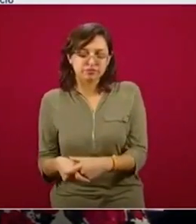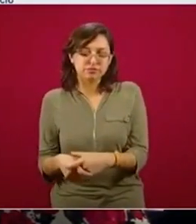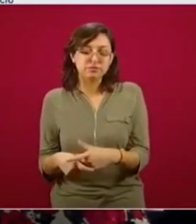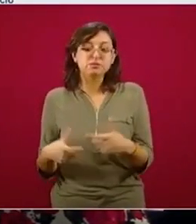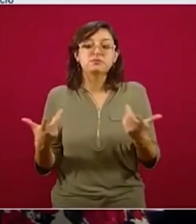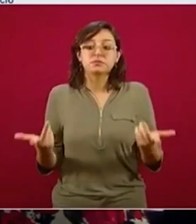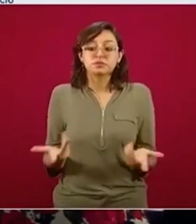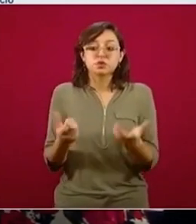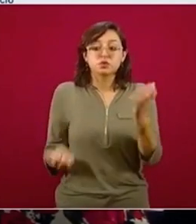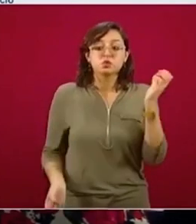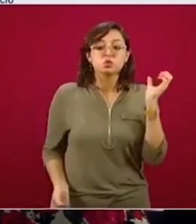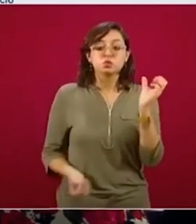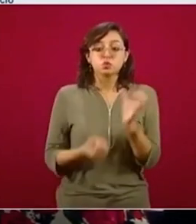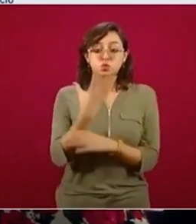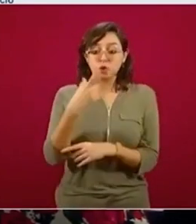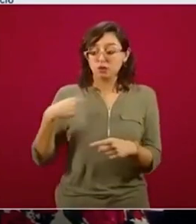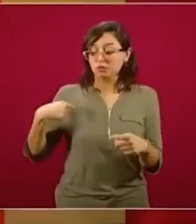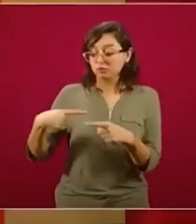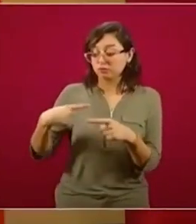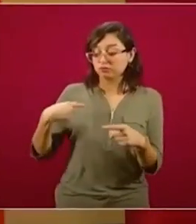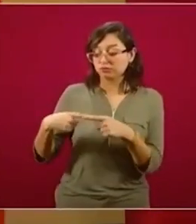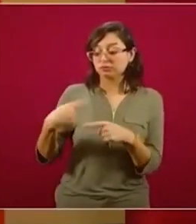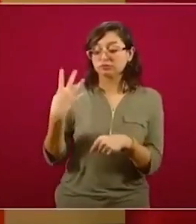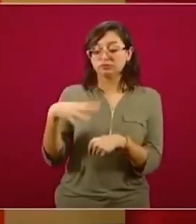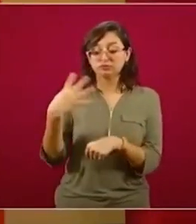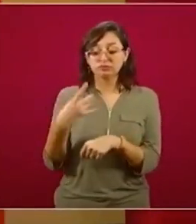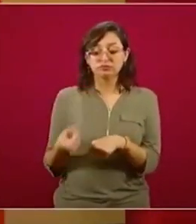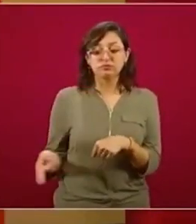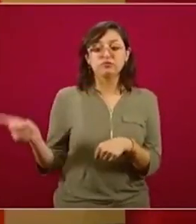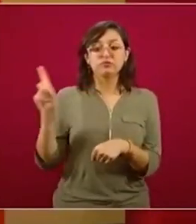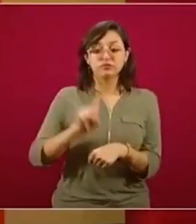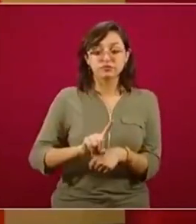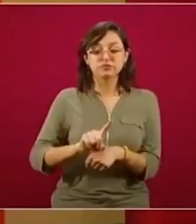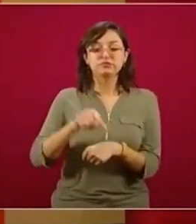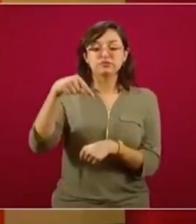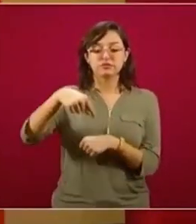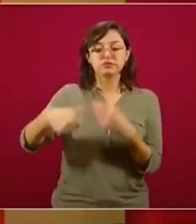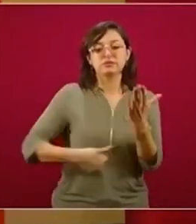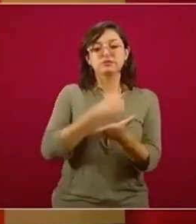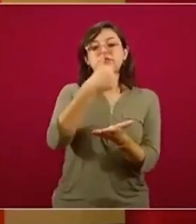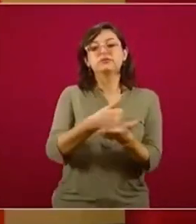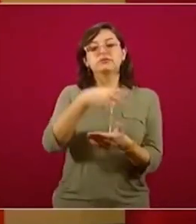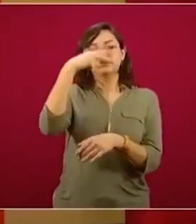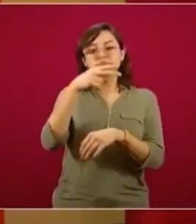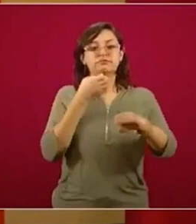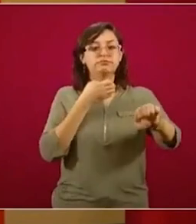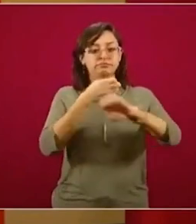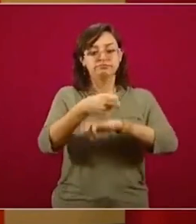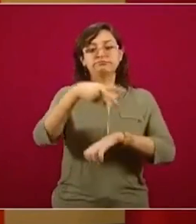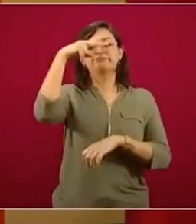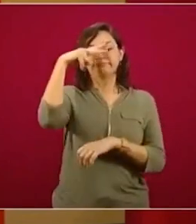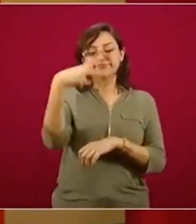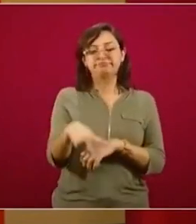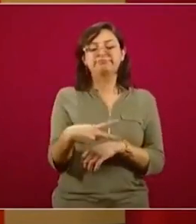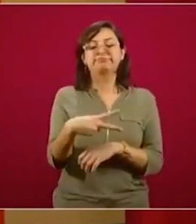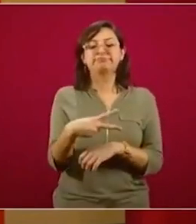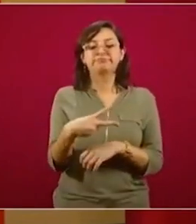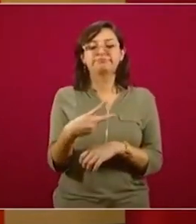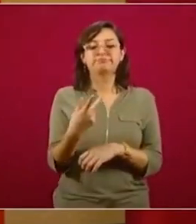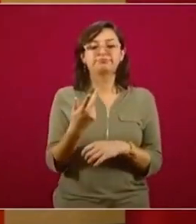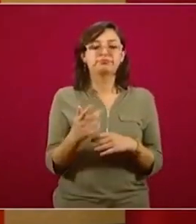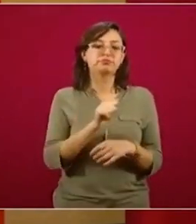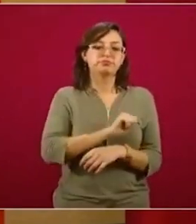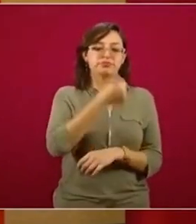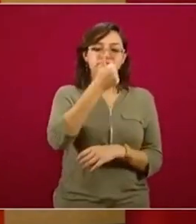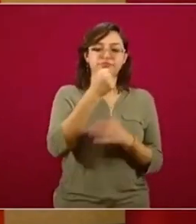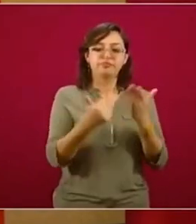está considerado principalmente a expensas de la ciudad de méxico- el valle de mexico la zona conurbada y las ciudades que